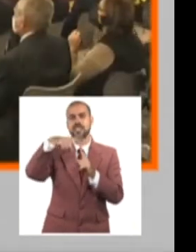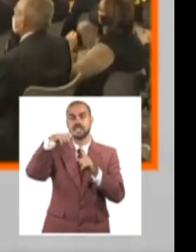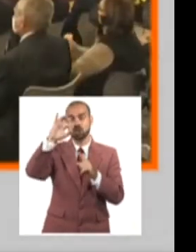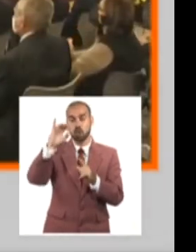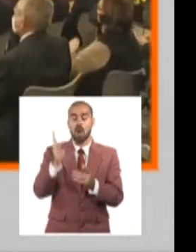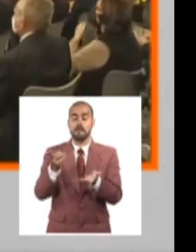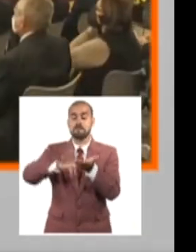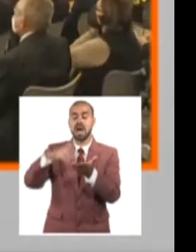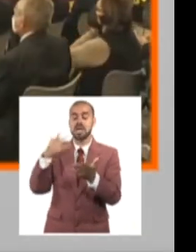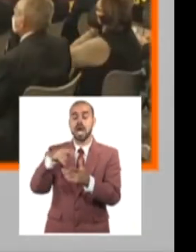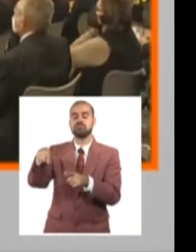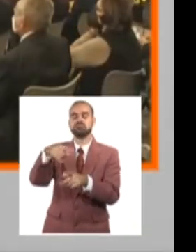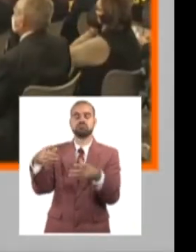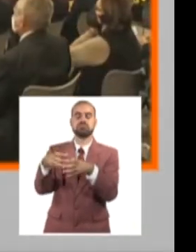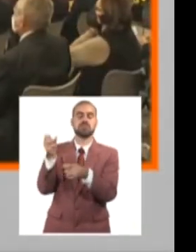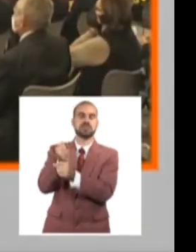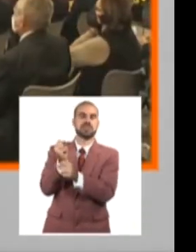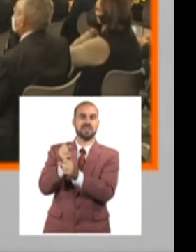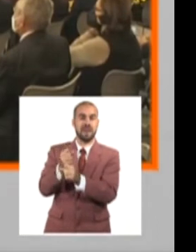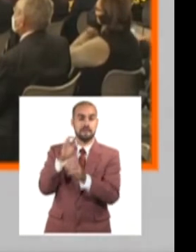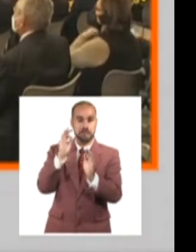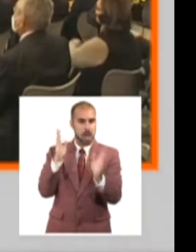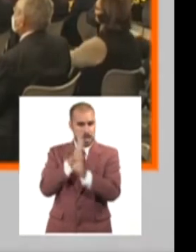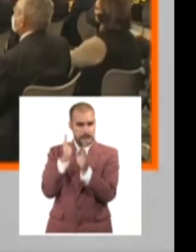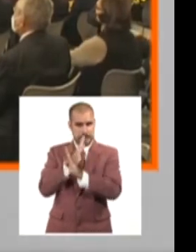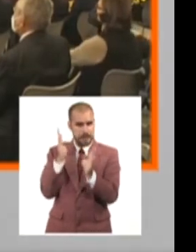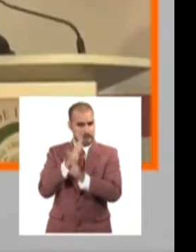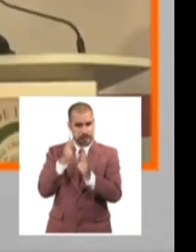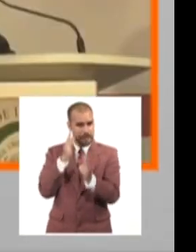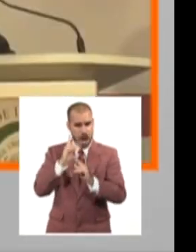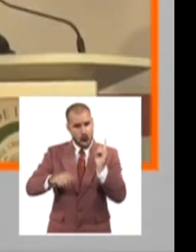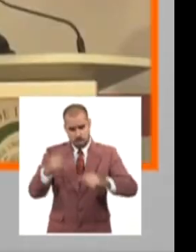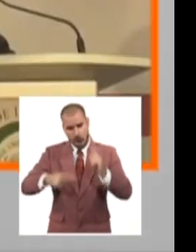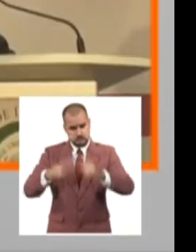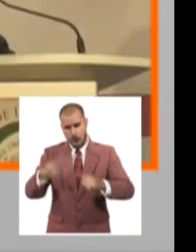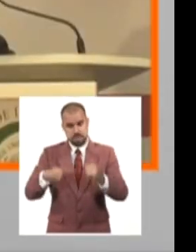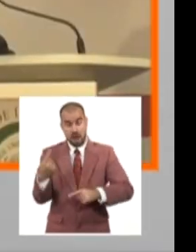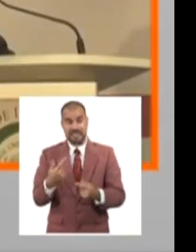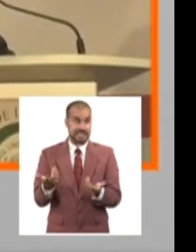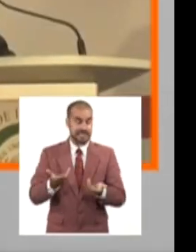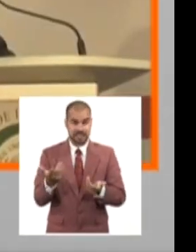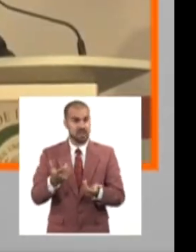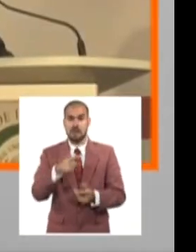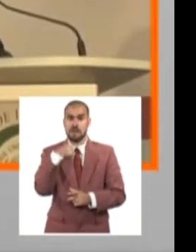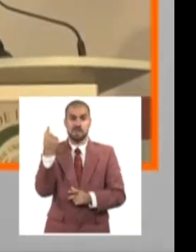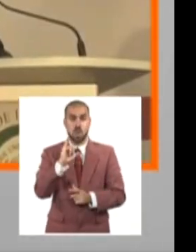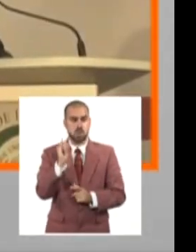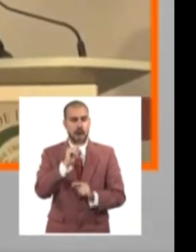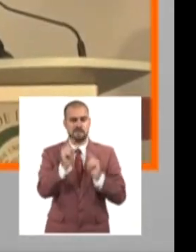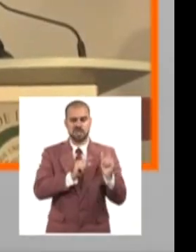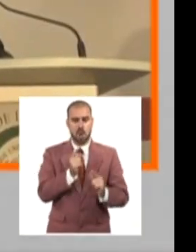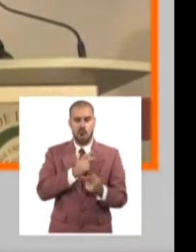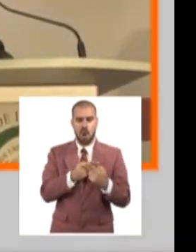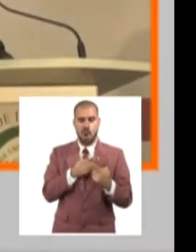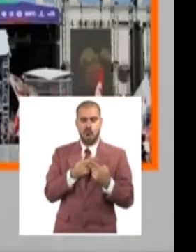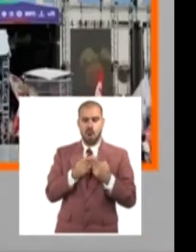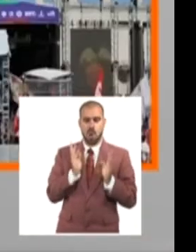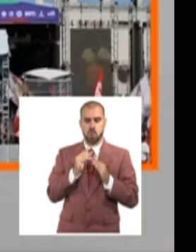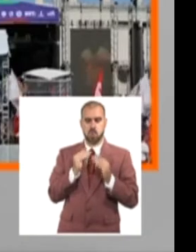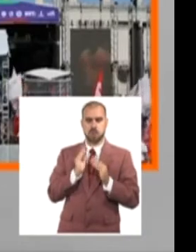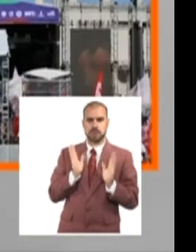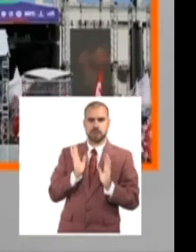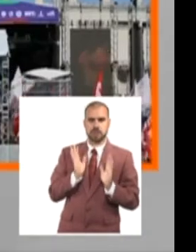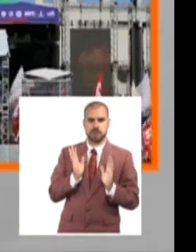una persecución política muy fuerte y eso conllevó a que perdiera en la popularidad pero el hecho de que lula haya